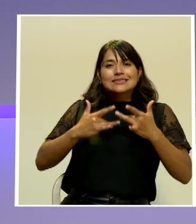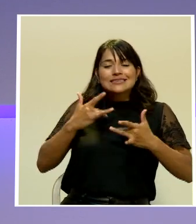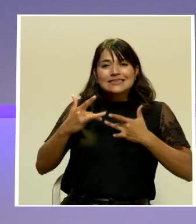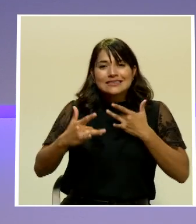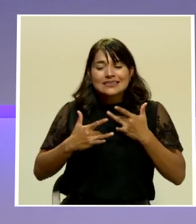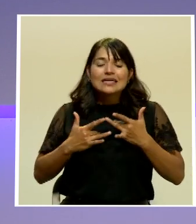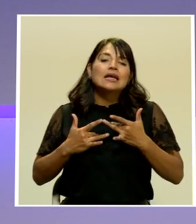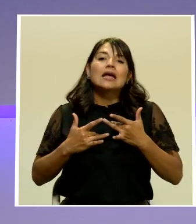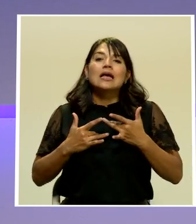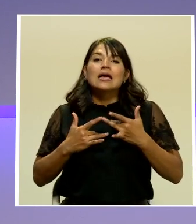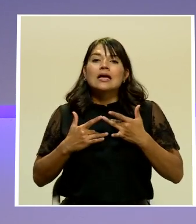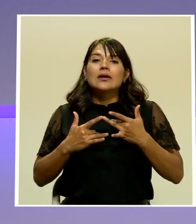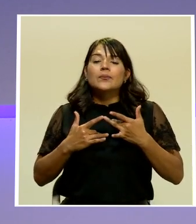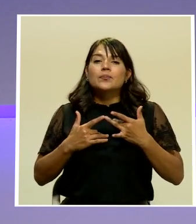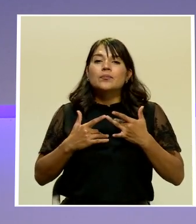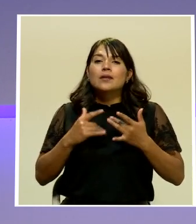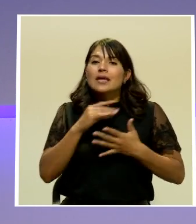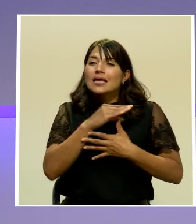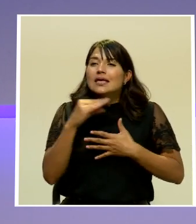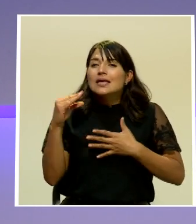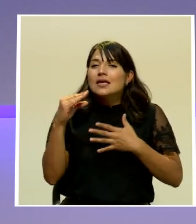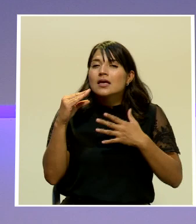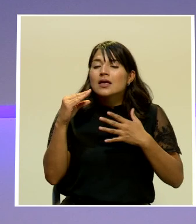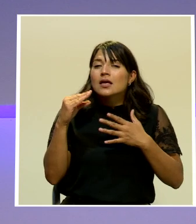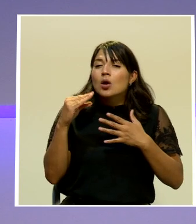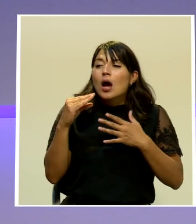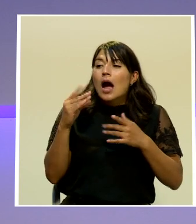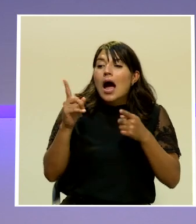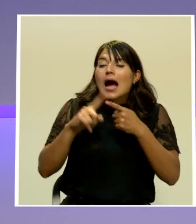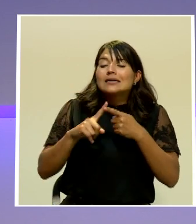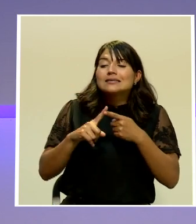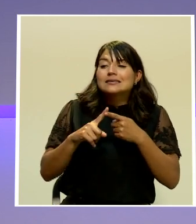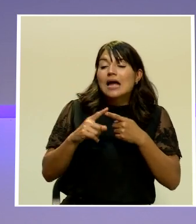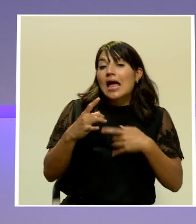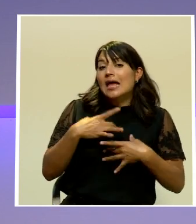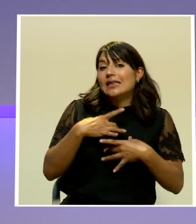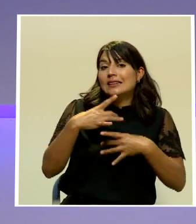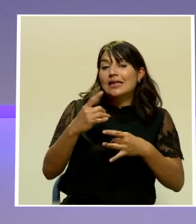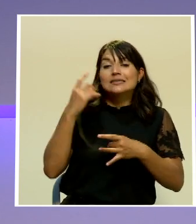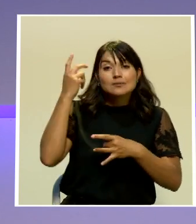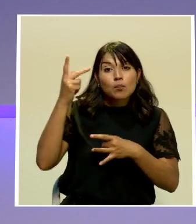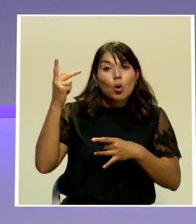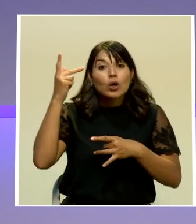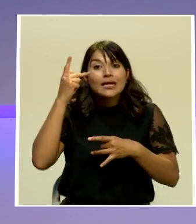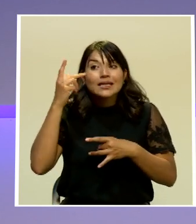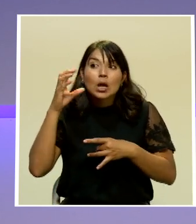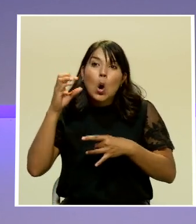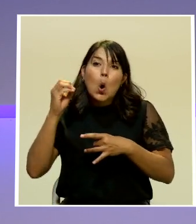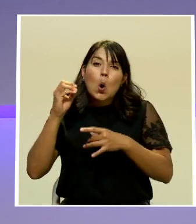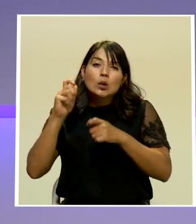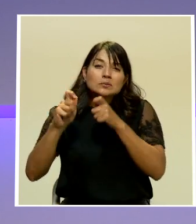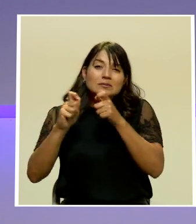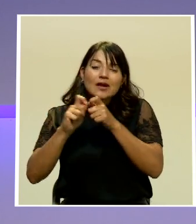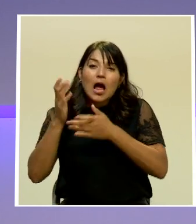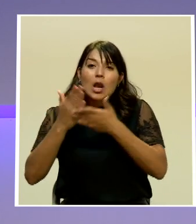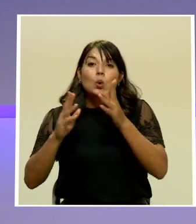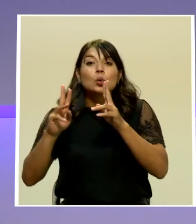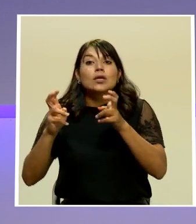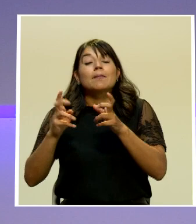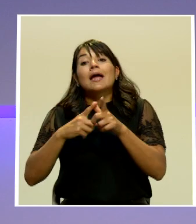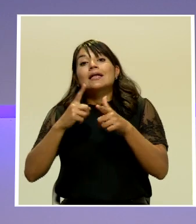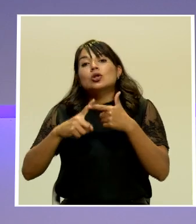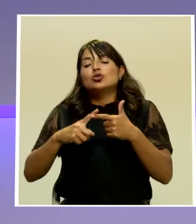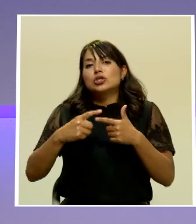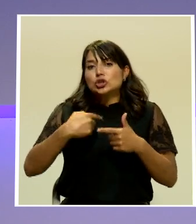por un interés, inclusive hasta político o temático, ¿no? Entonces yo creo que es bien